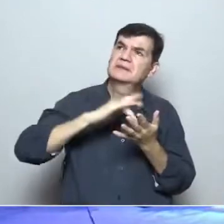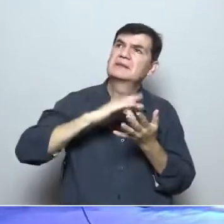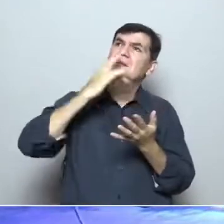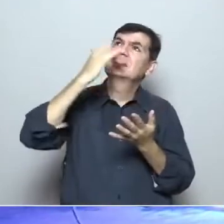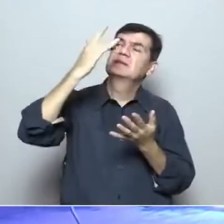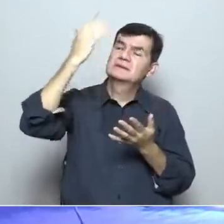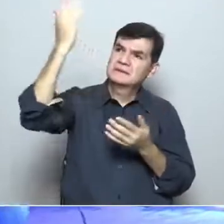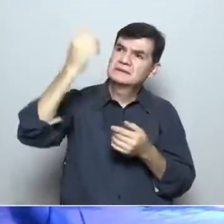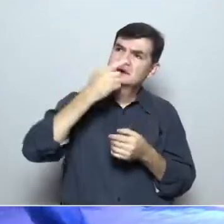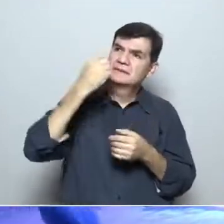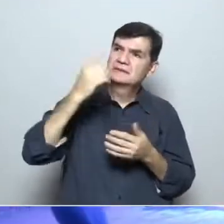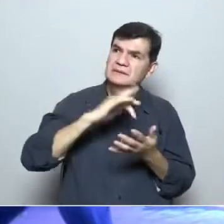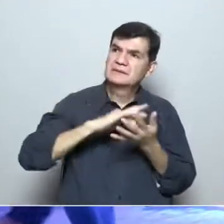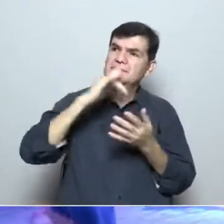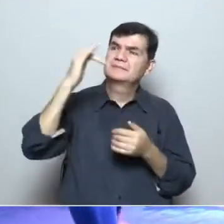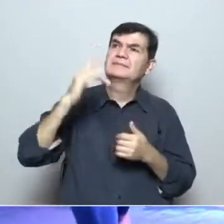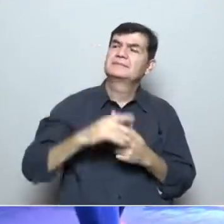dilo.